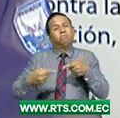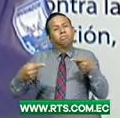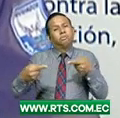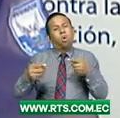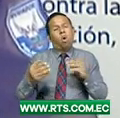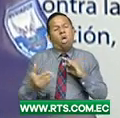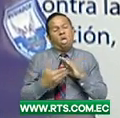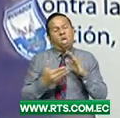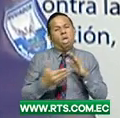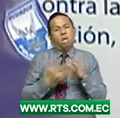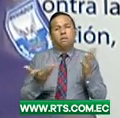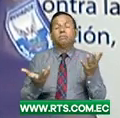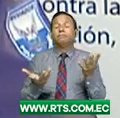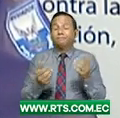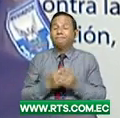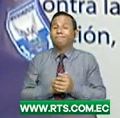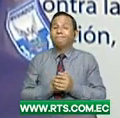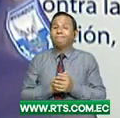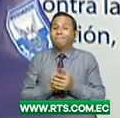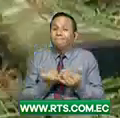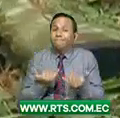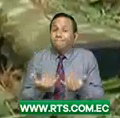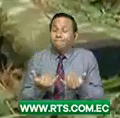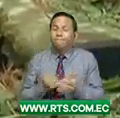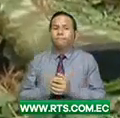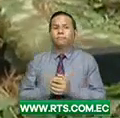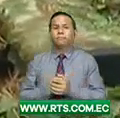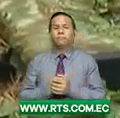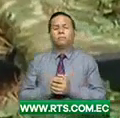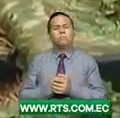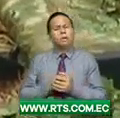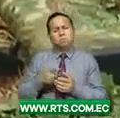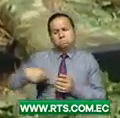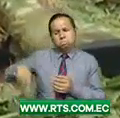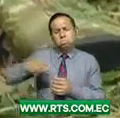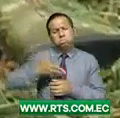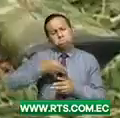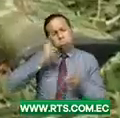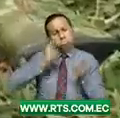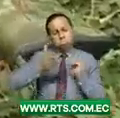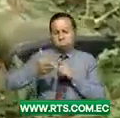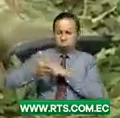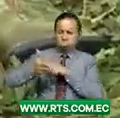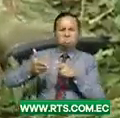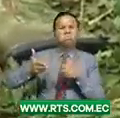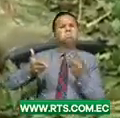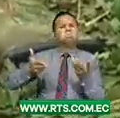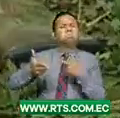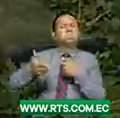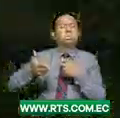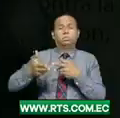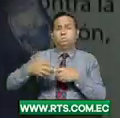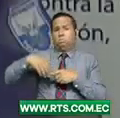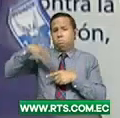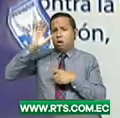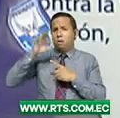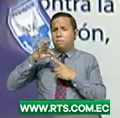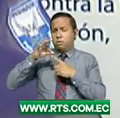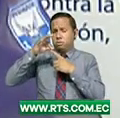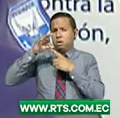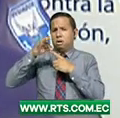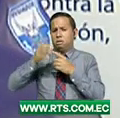que está registrándose en mayor volumen. El tipo de armamento usado es cada vez más sofisticado.